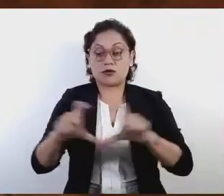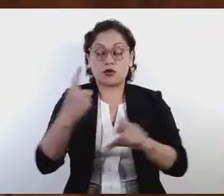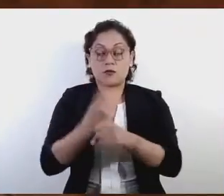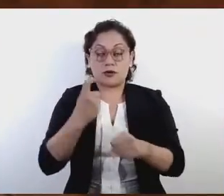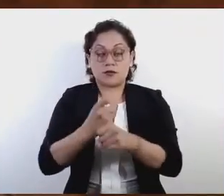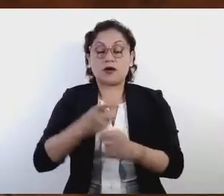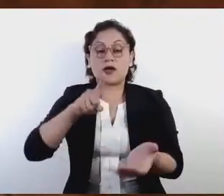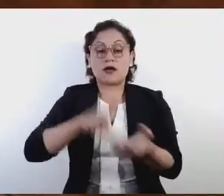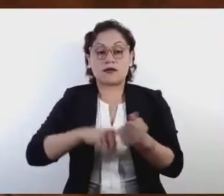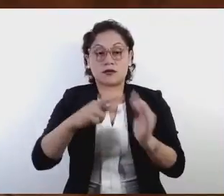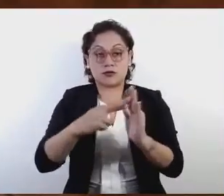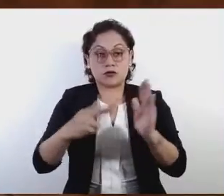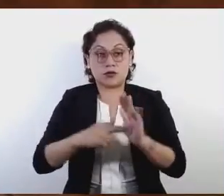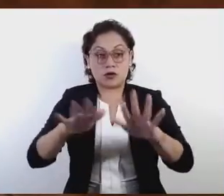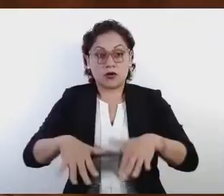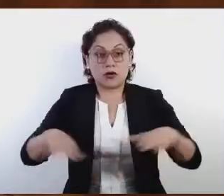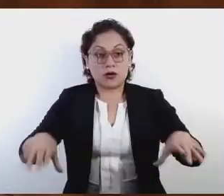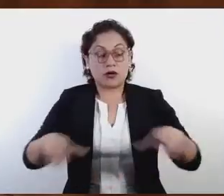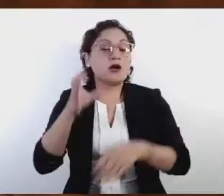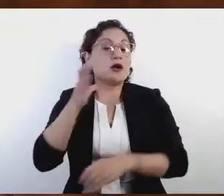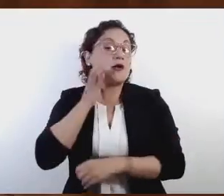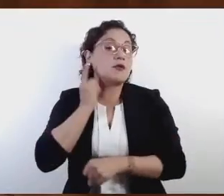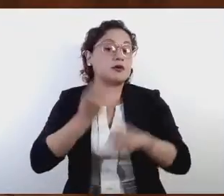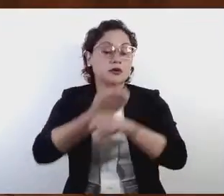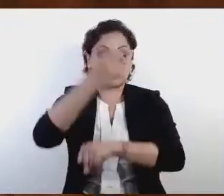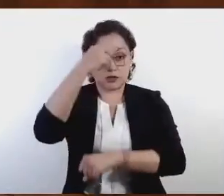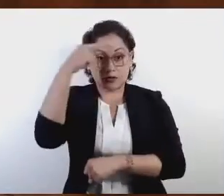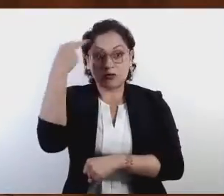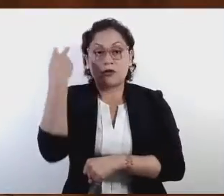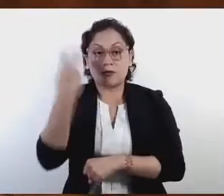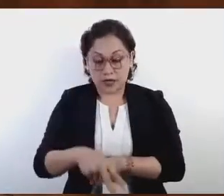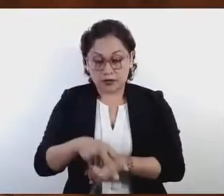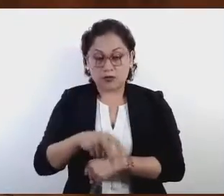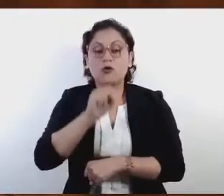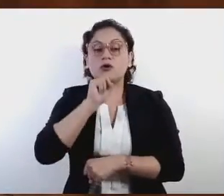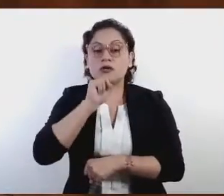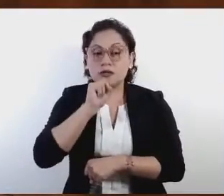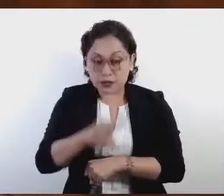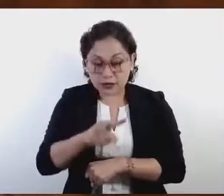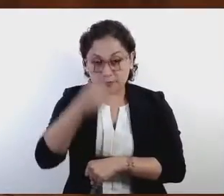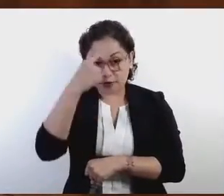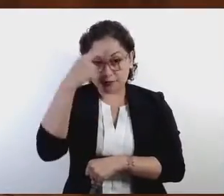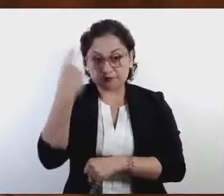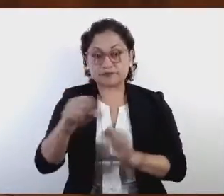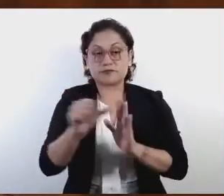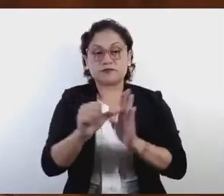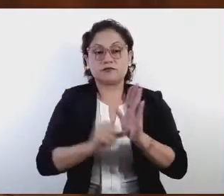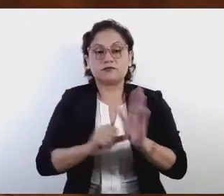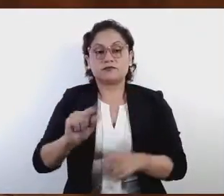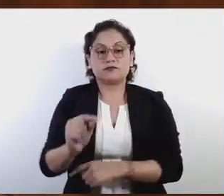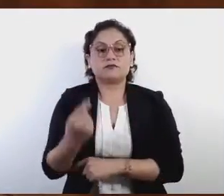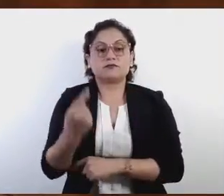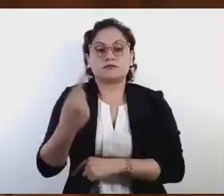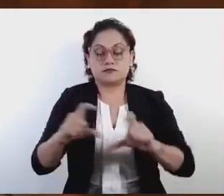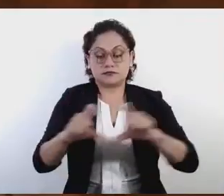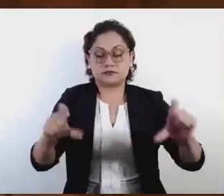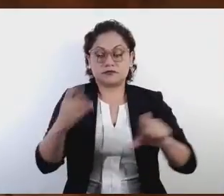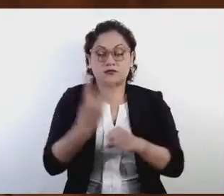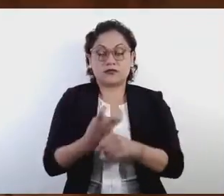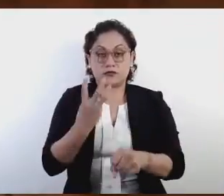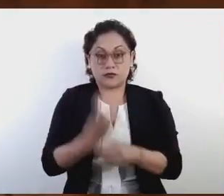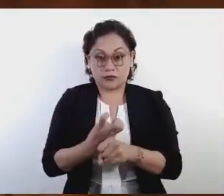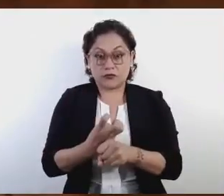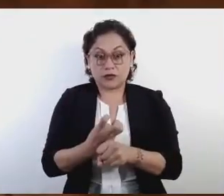Legislativo del Estado Libre y Soberano de México, y para efecto de lo previsto en el artículo 61, fracción tercera del